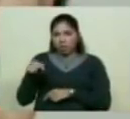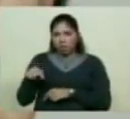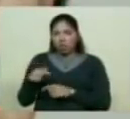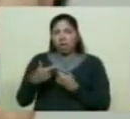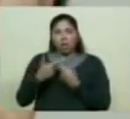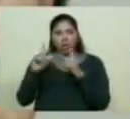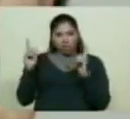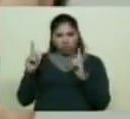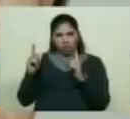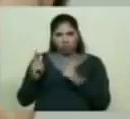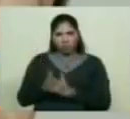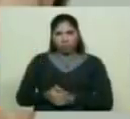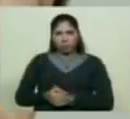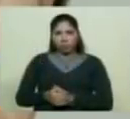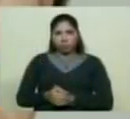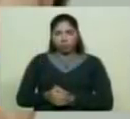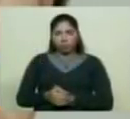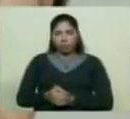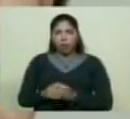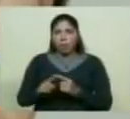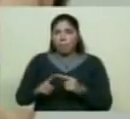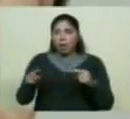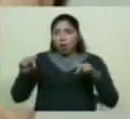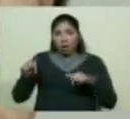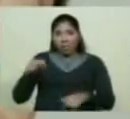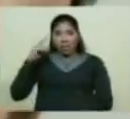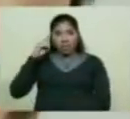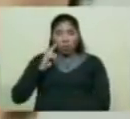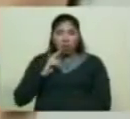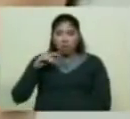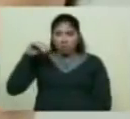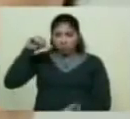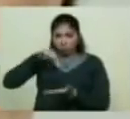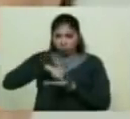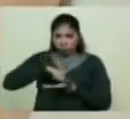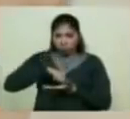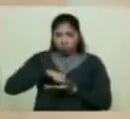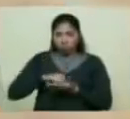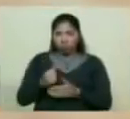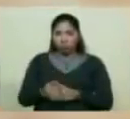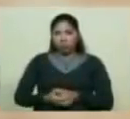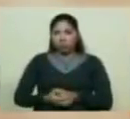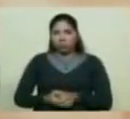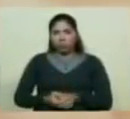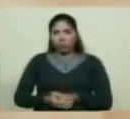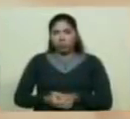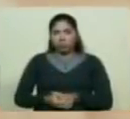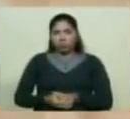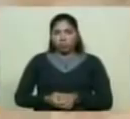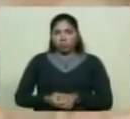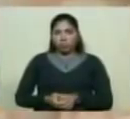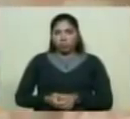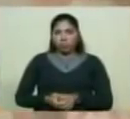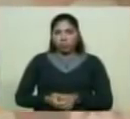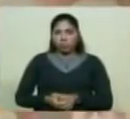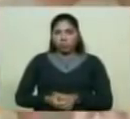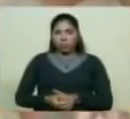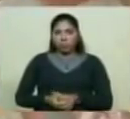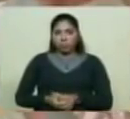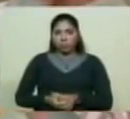libertad pero aquí en angostura aquí compatriotas del estado bolívar